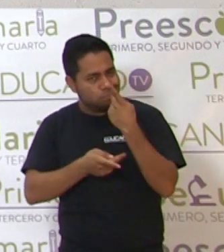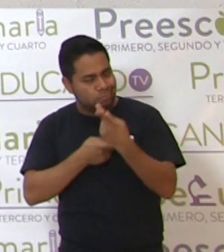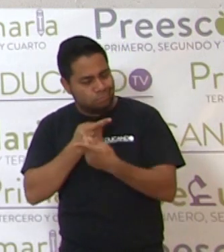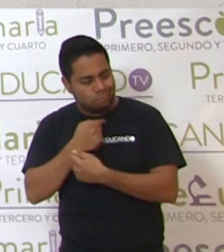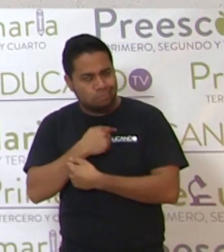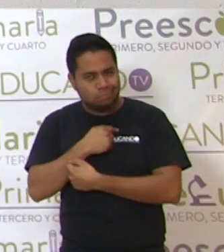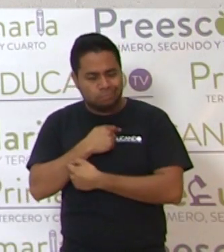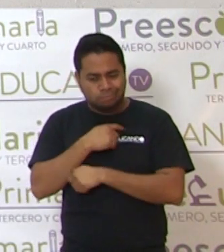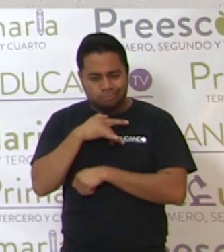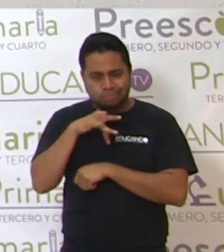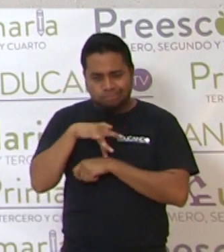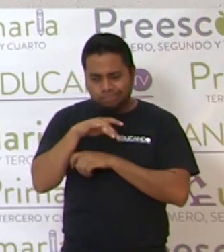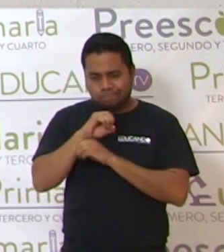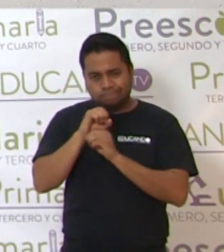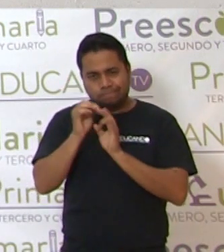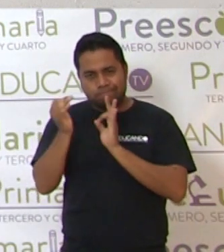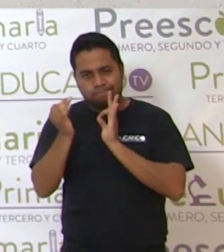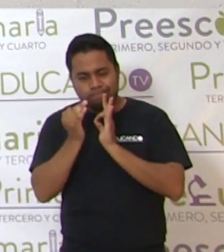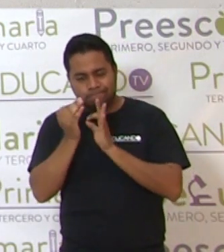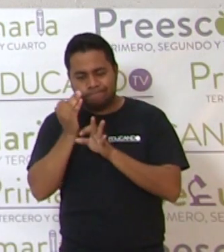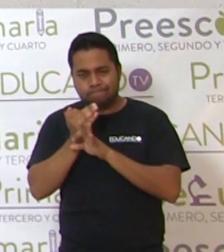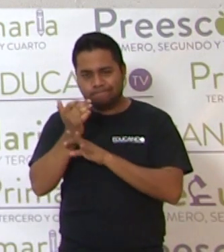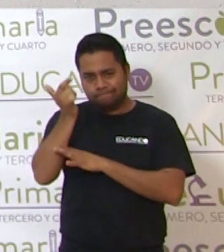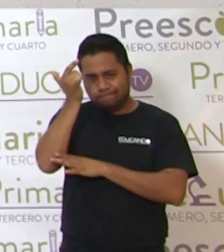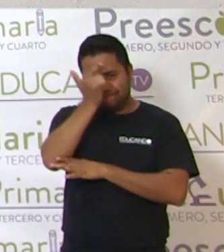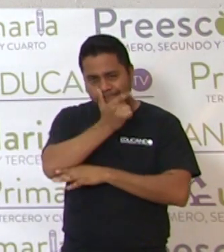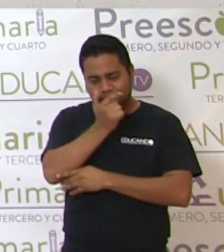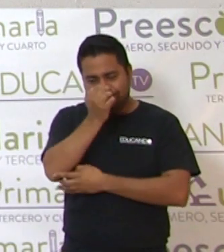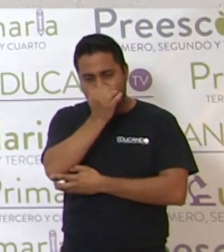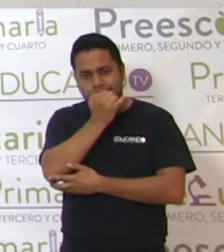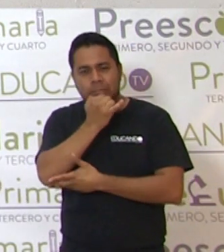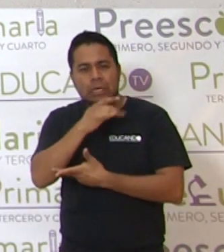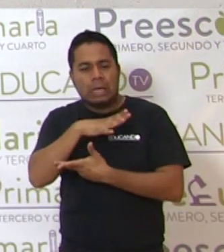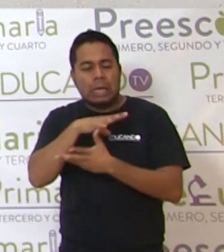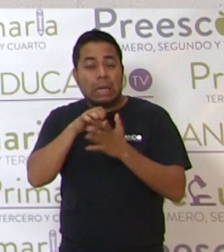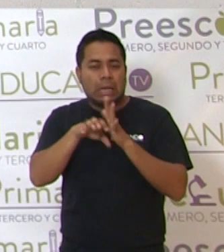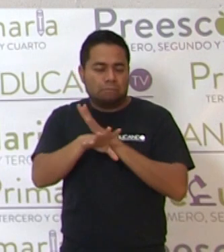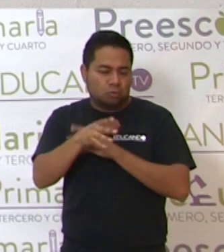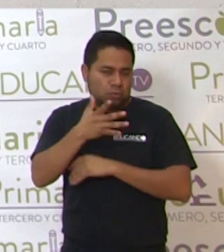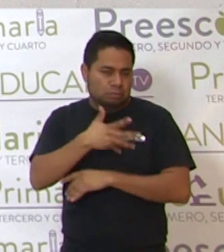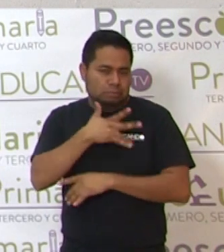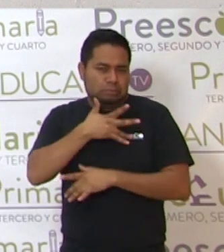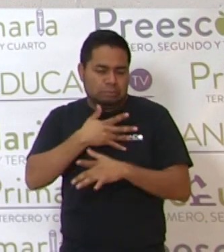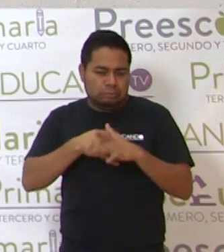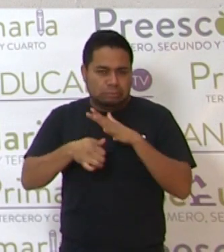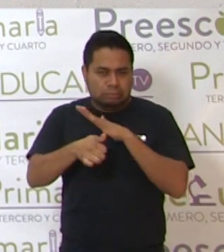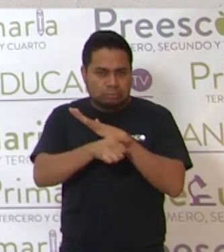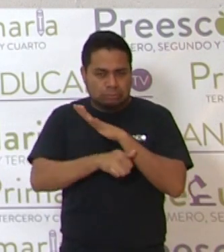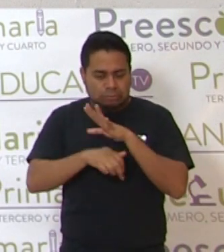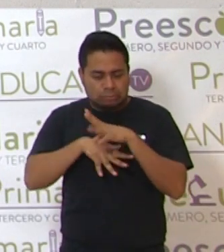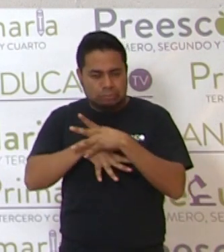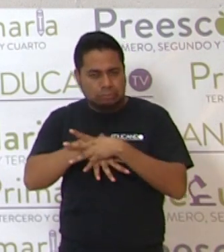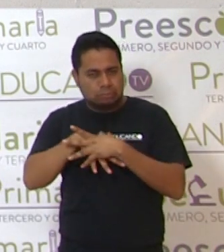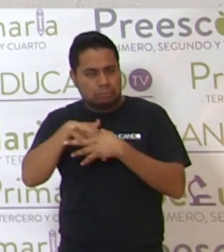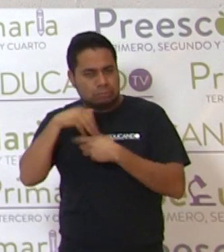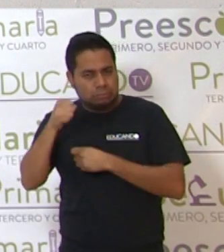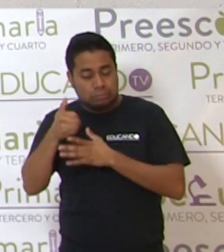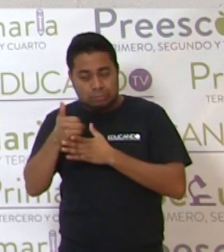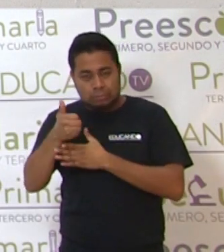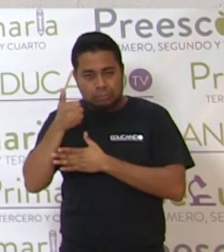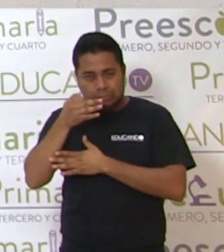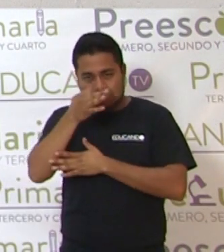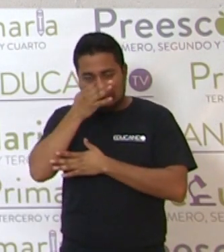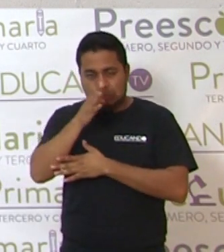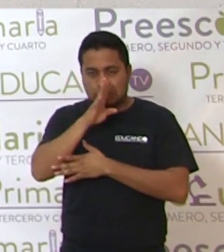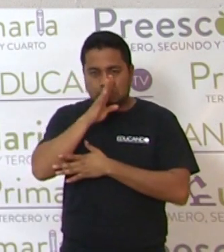he estado más cerca de mí en esta noche. Las islas de mis ausencias han sacado del fondo mar. Hace un momento mi